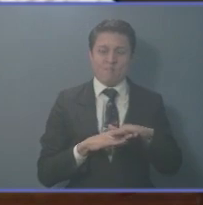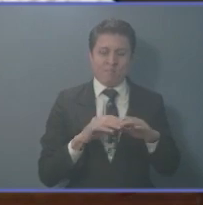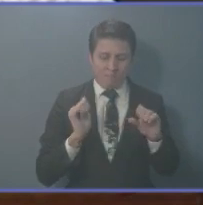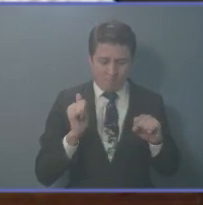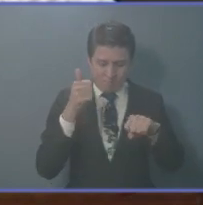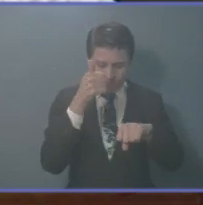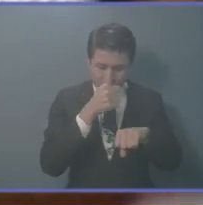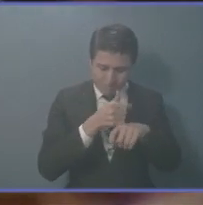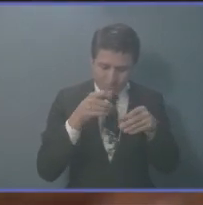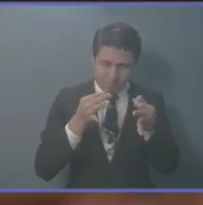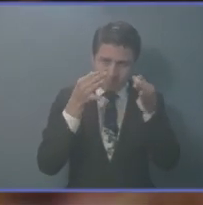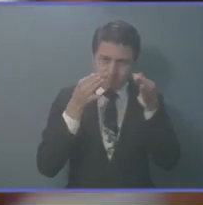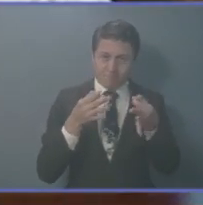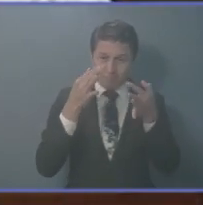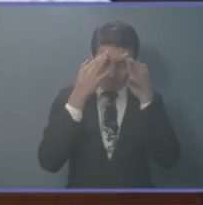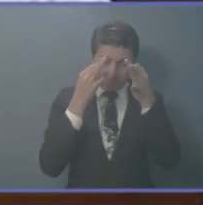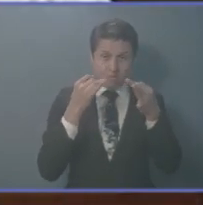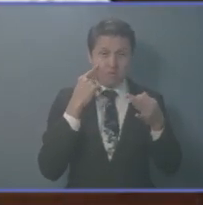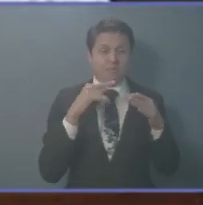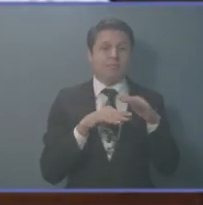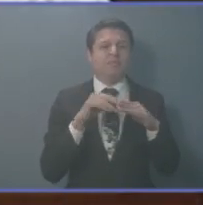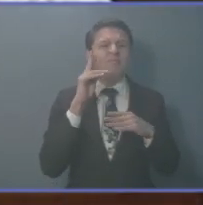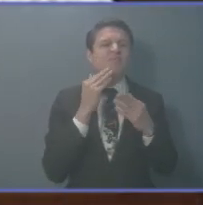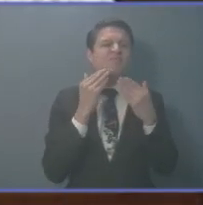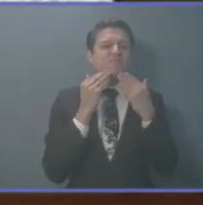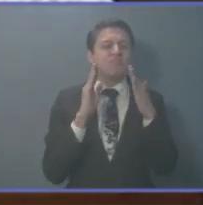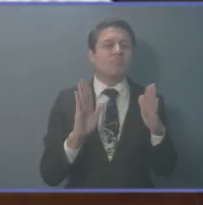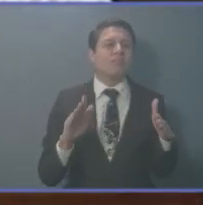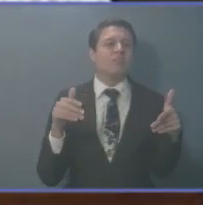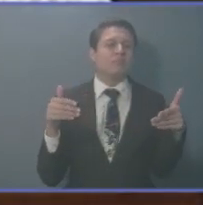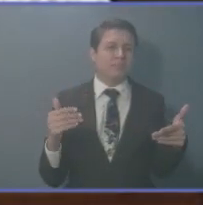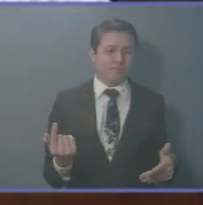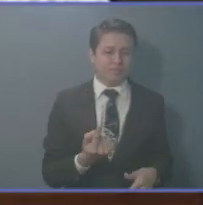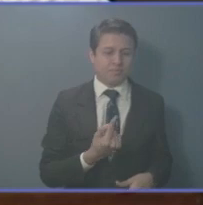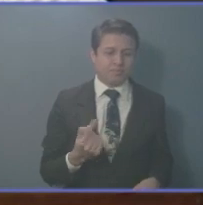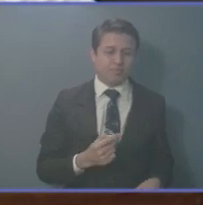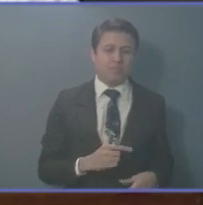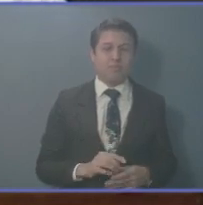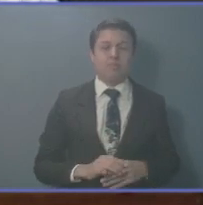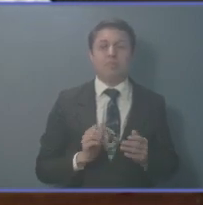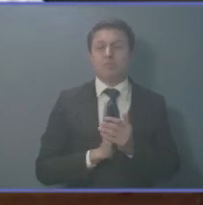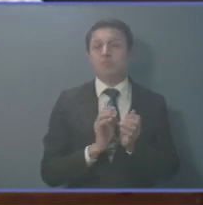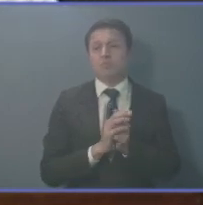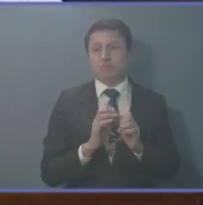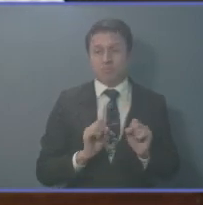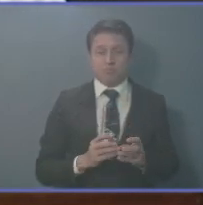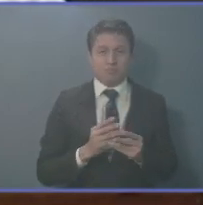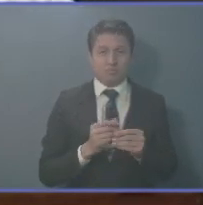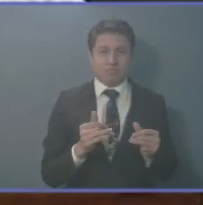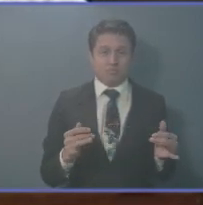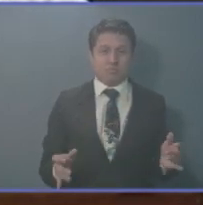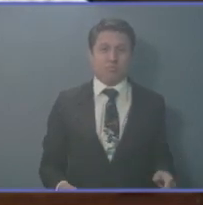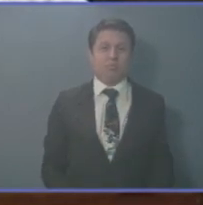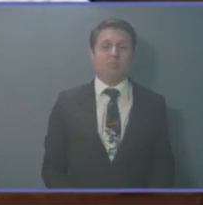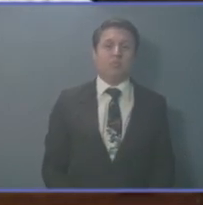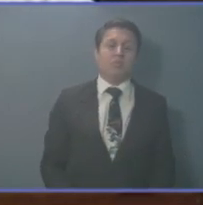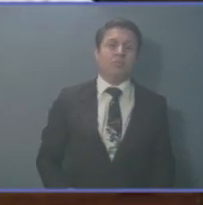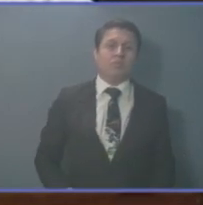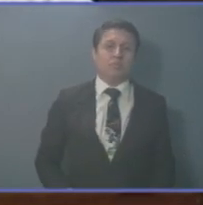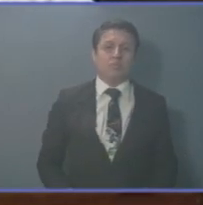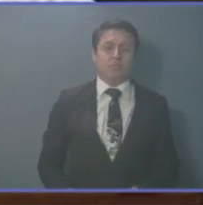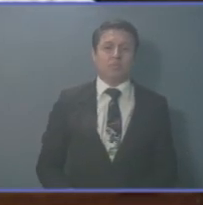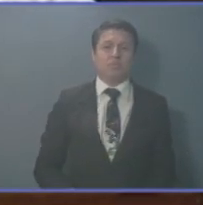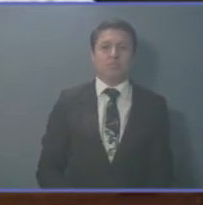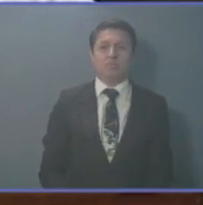fundamentará la decisión que tomen las autoridades de salud y el personal médico para resolver los casos que se presenten